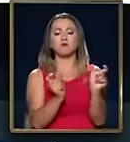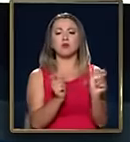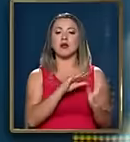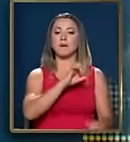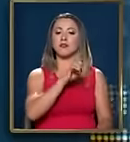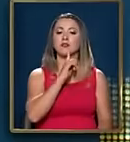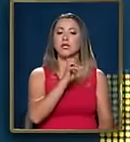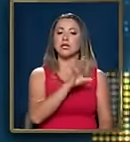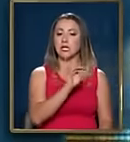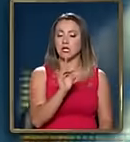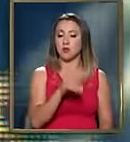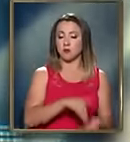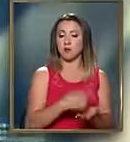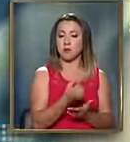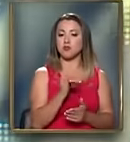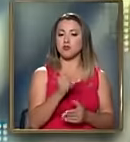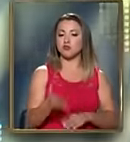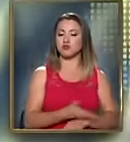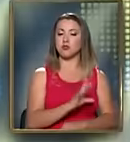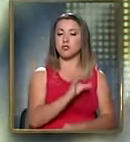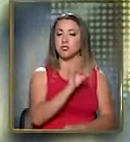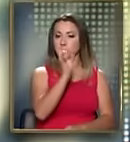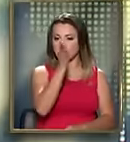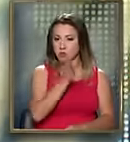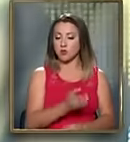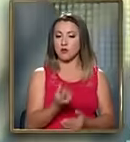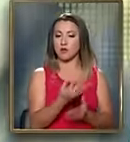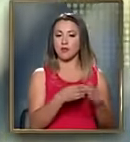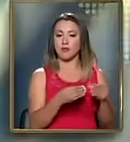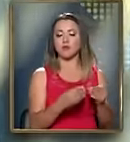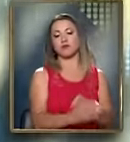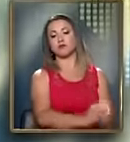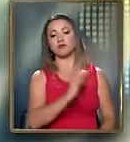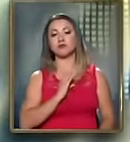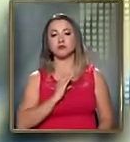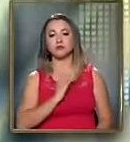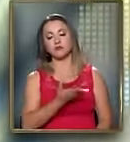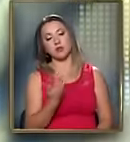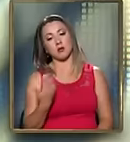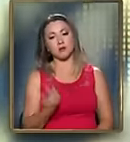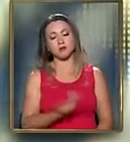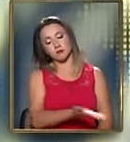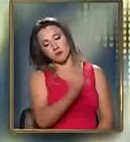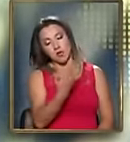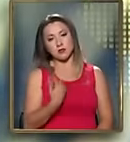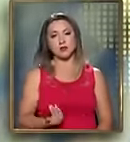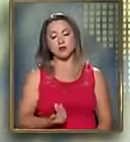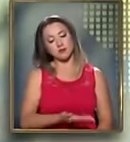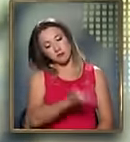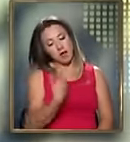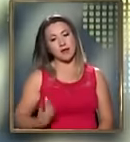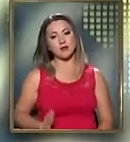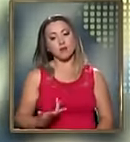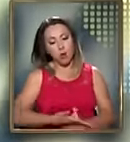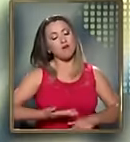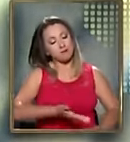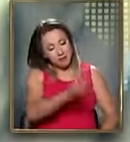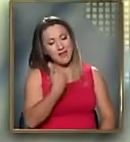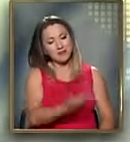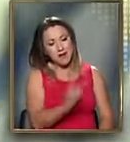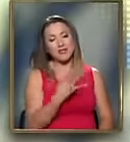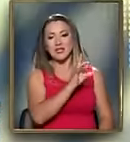¿tenís 500 lucas? Sí, le dije, me adelantaron el 50% efectivo. Pásala para acá. Y pásala para acá. Y ya, pero pásala, no, pero bueno, pásala,